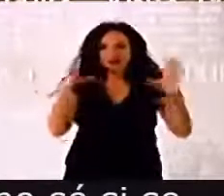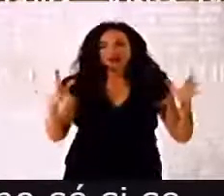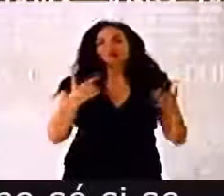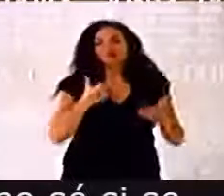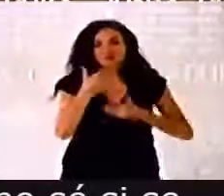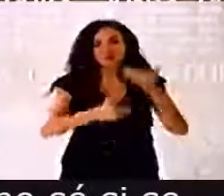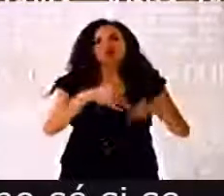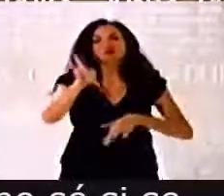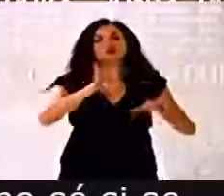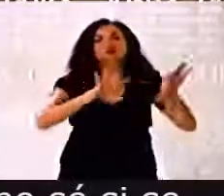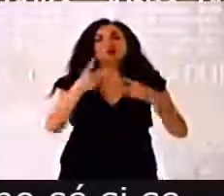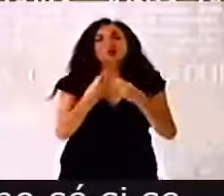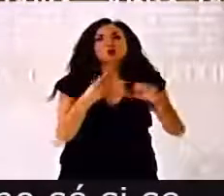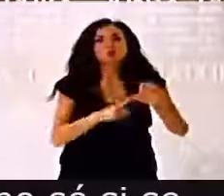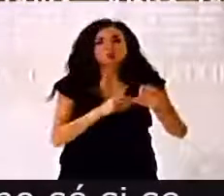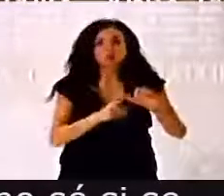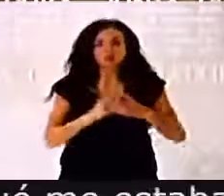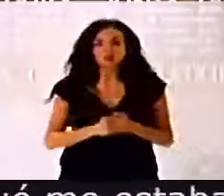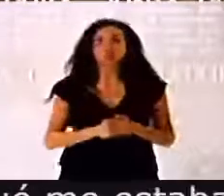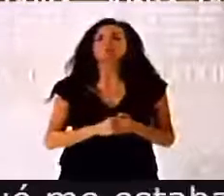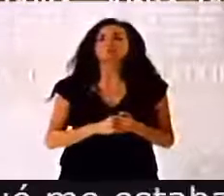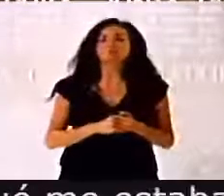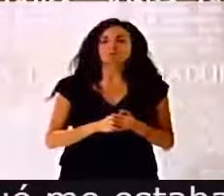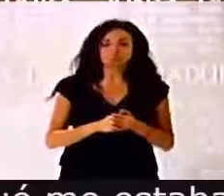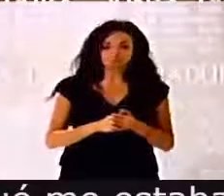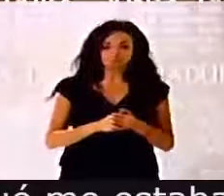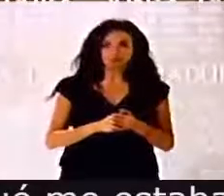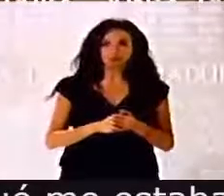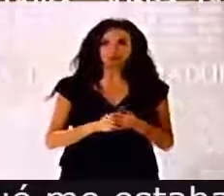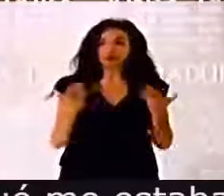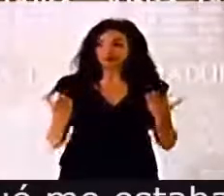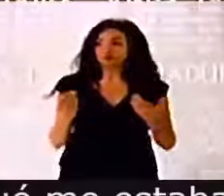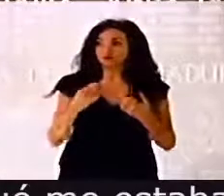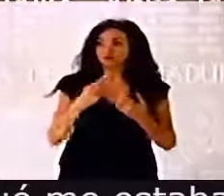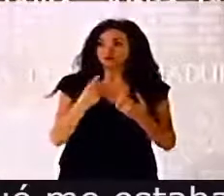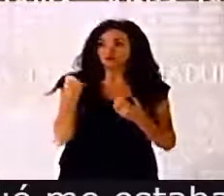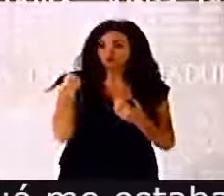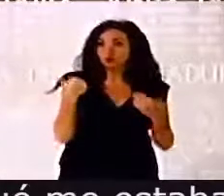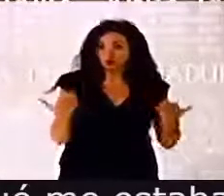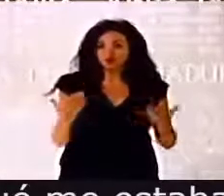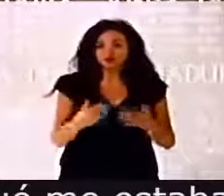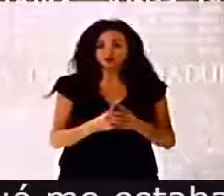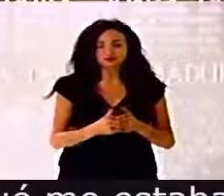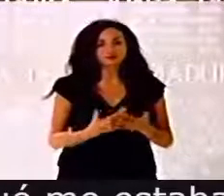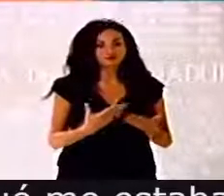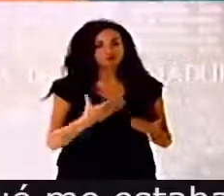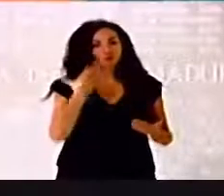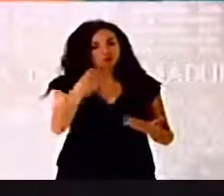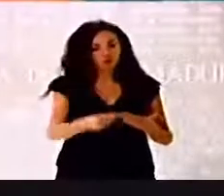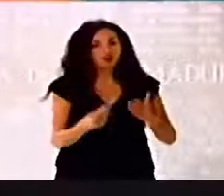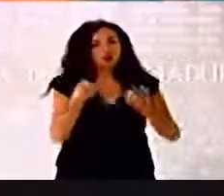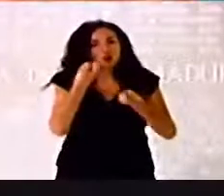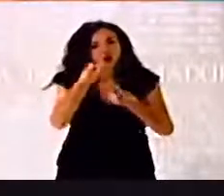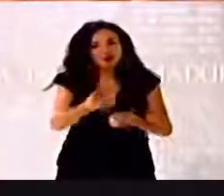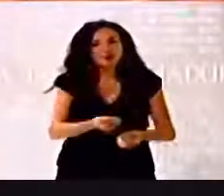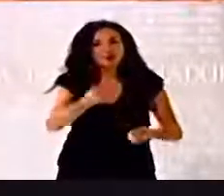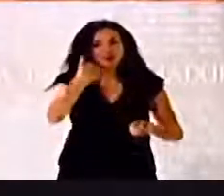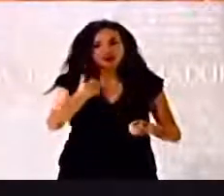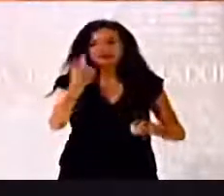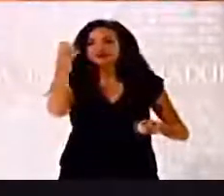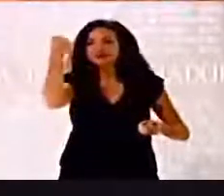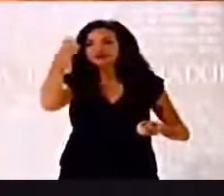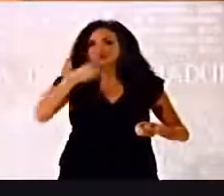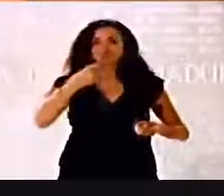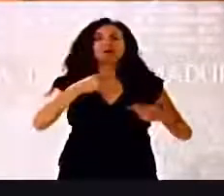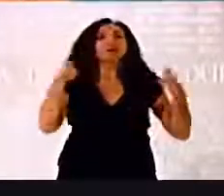procesos selectivos de la Junta de Extremadura. Sí. ¿Y cuál es la pregunta? Sí, la pregunta es, ¿nos puede avanzar más de...? Ya se han